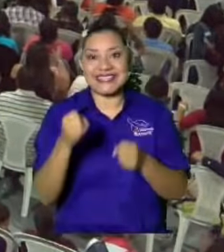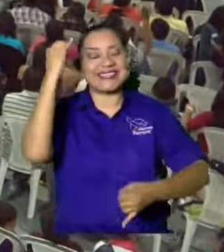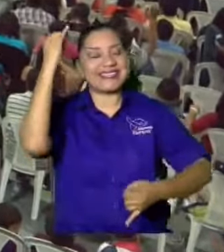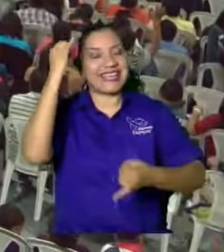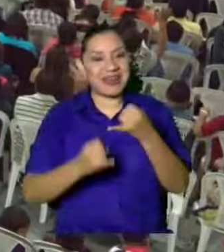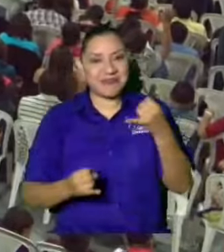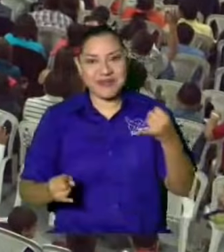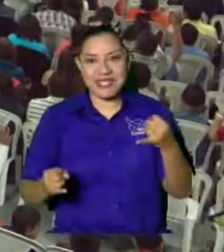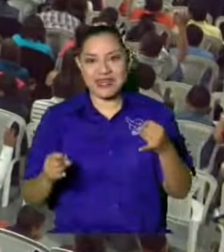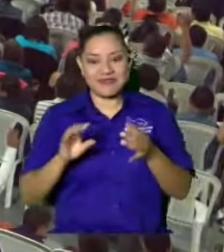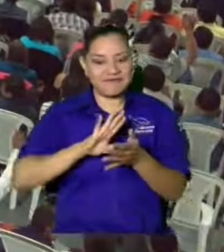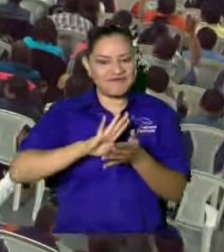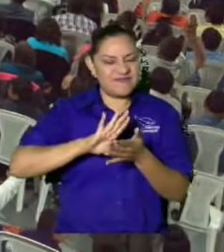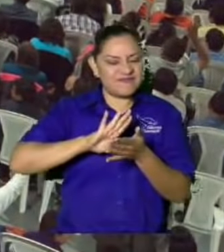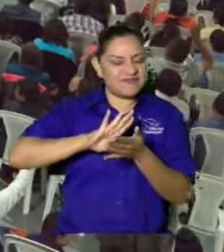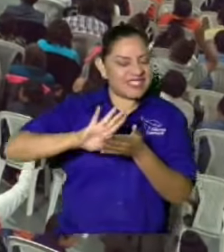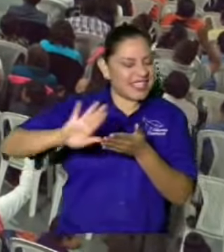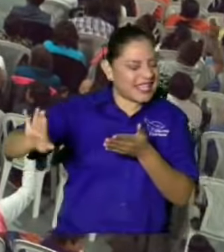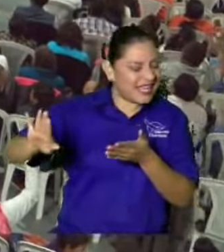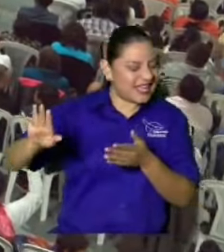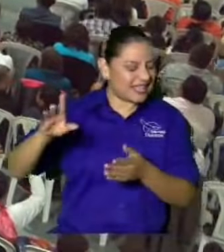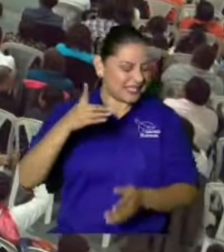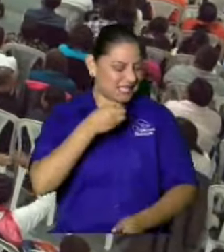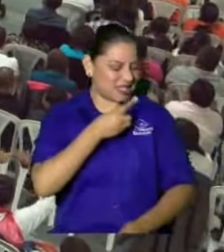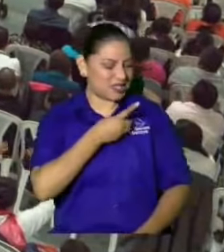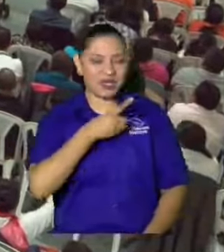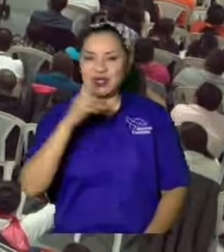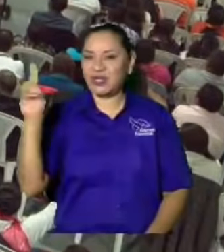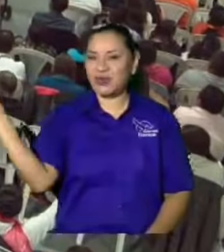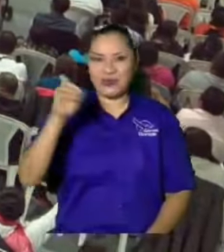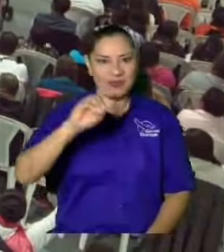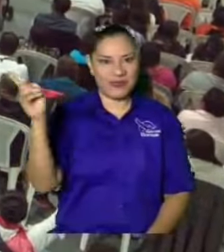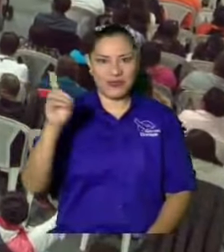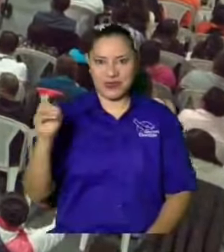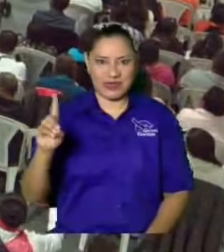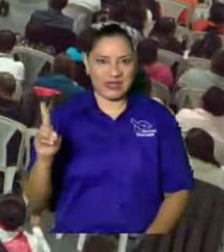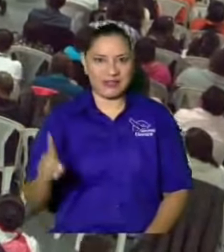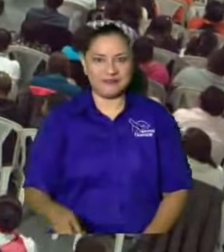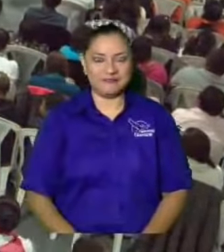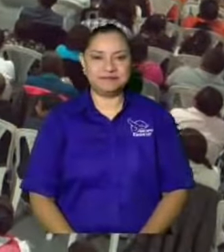No abandona la obra de sus manos.